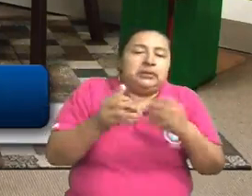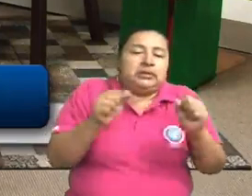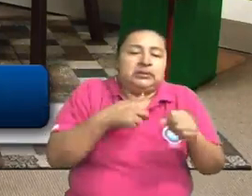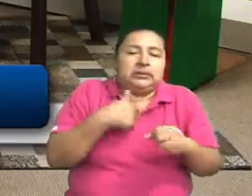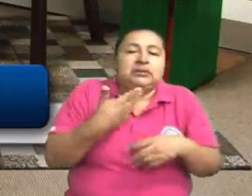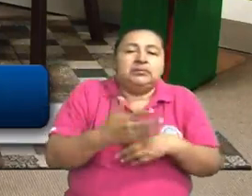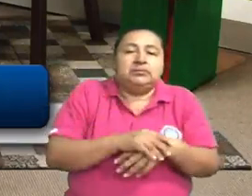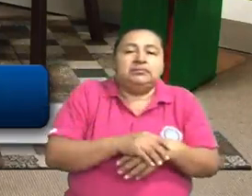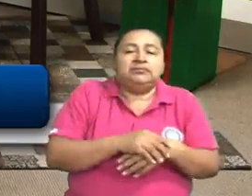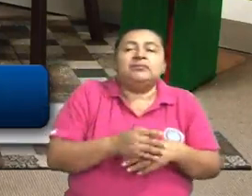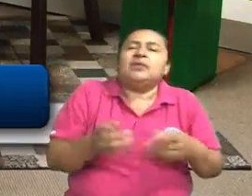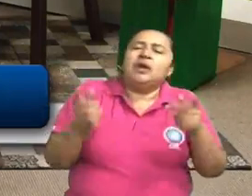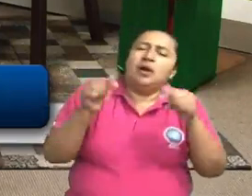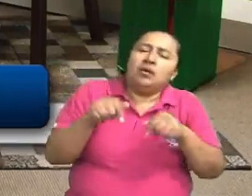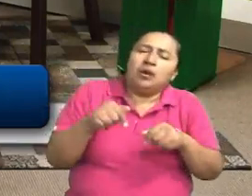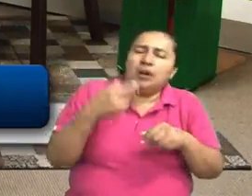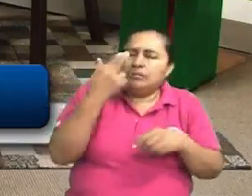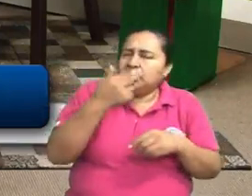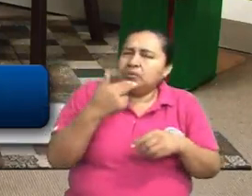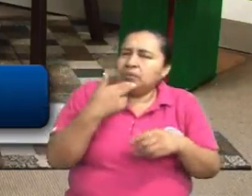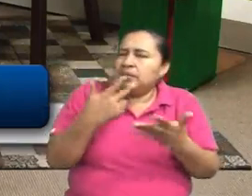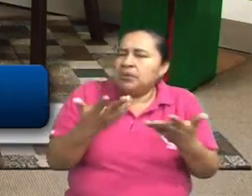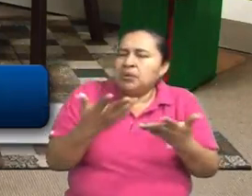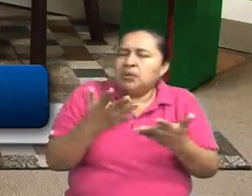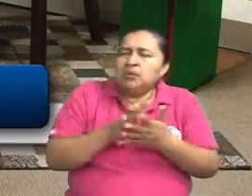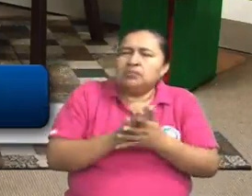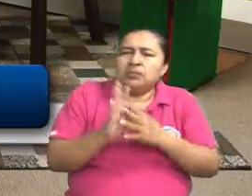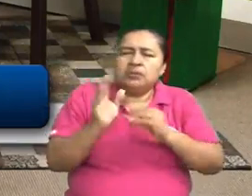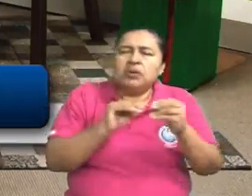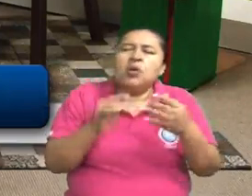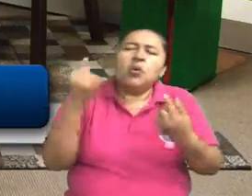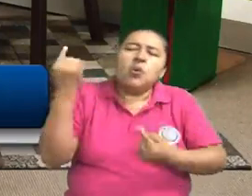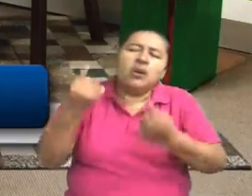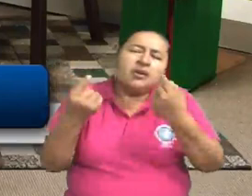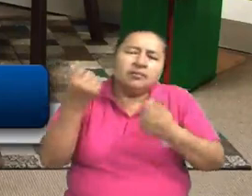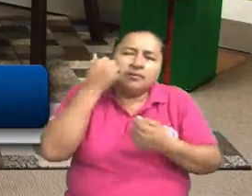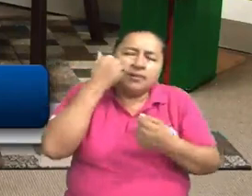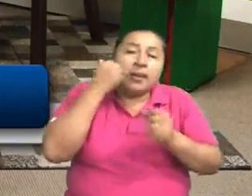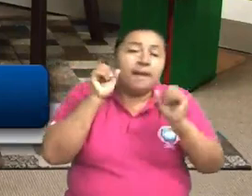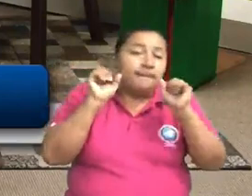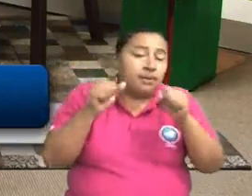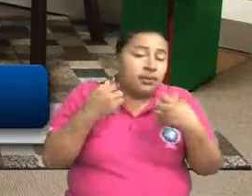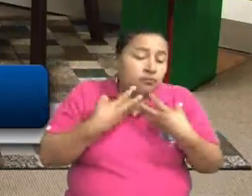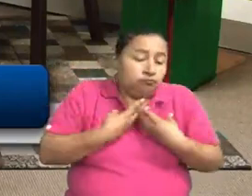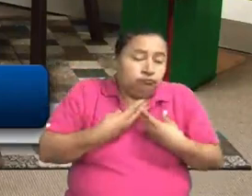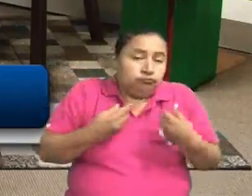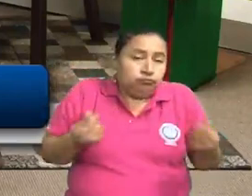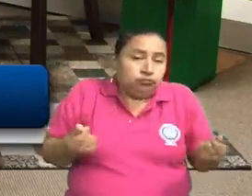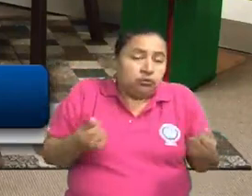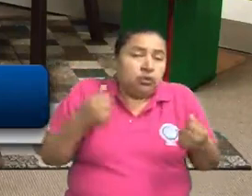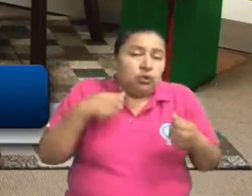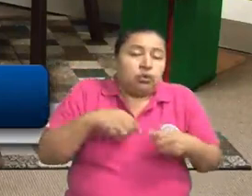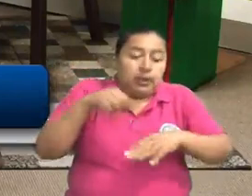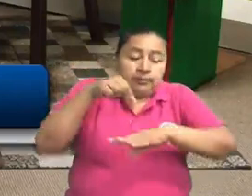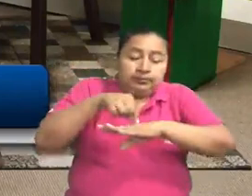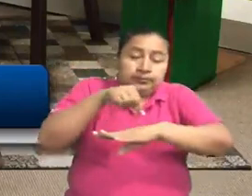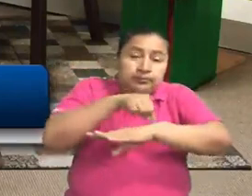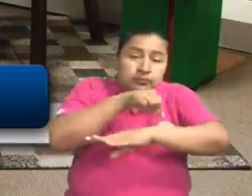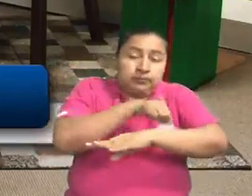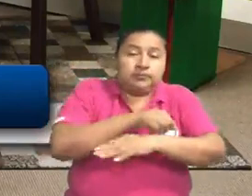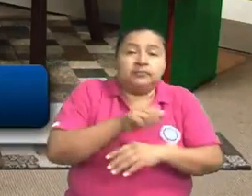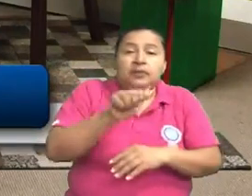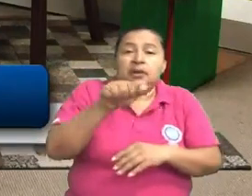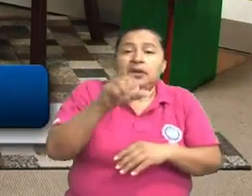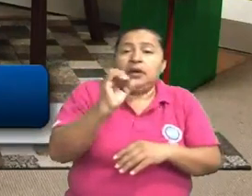niño. Ahora, hablemos de qué enfermedades se pueden curar con la acupuntura, doctora. La